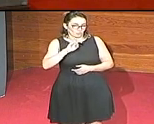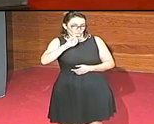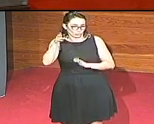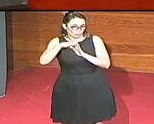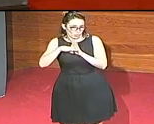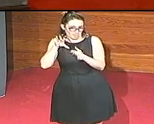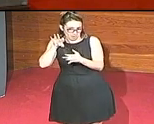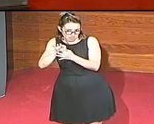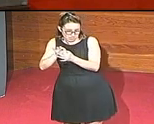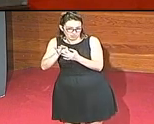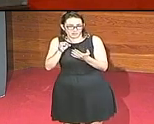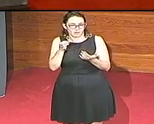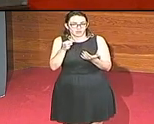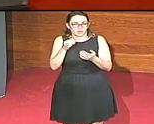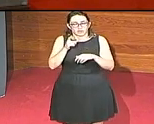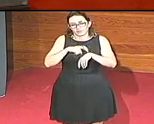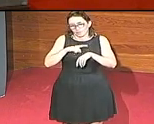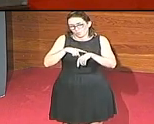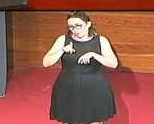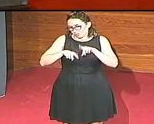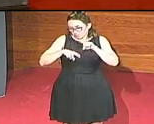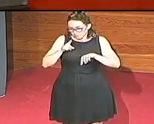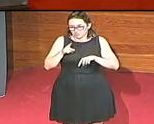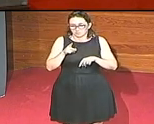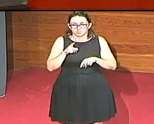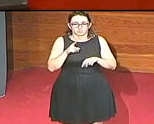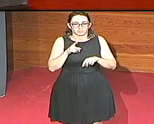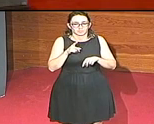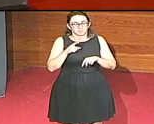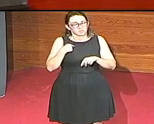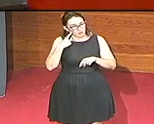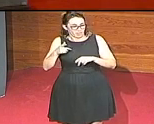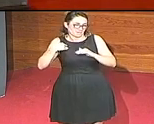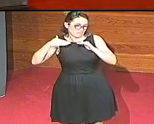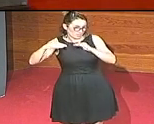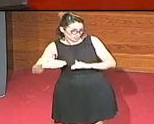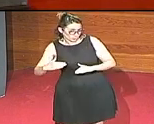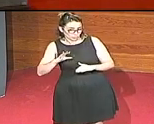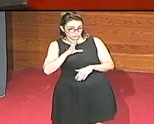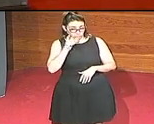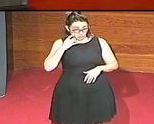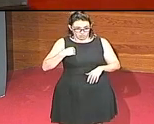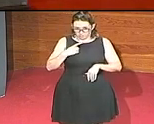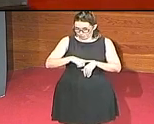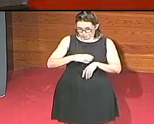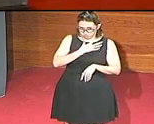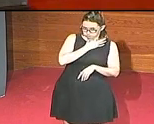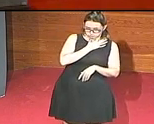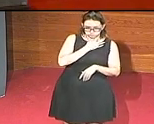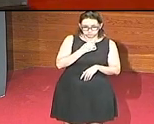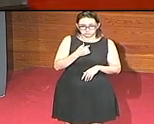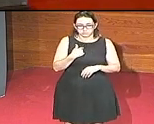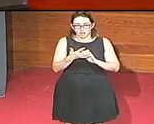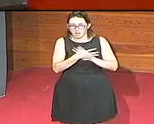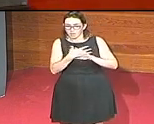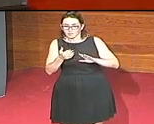mucho tiempo sketch up o el vender pero menos porque al final tampoco tienes tiempo para mí es mucho más rápido levantar